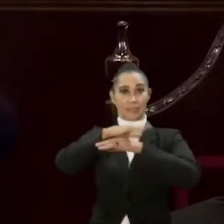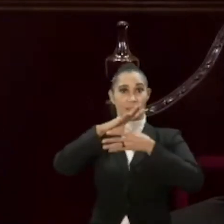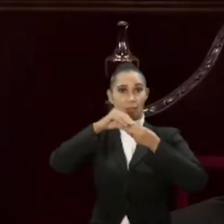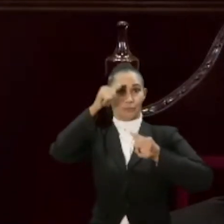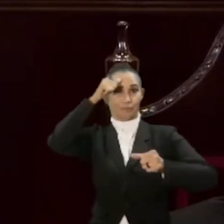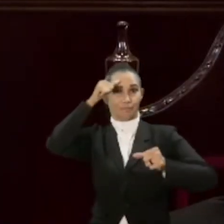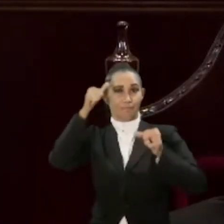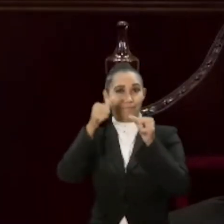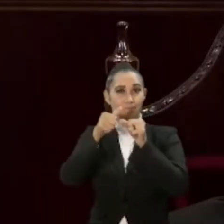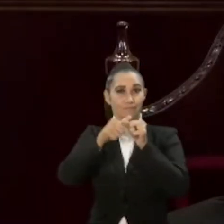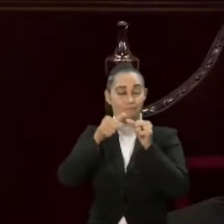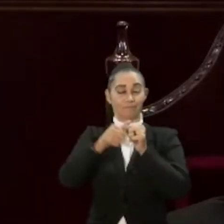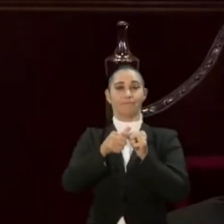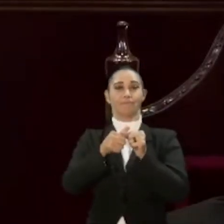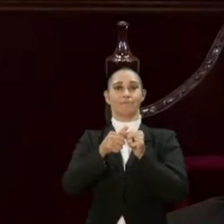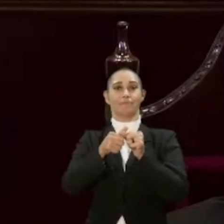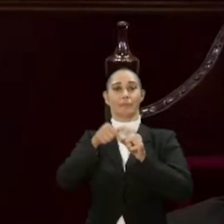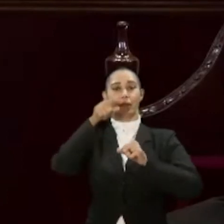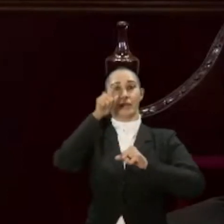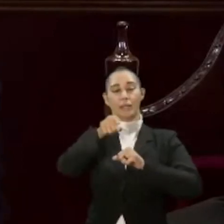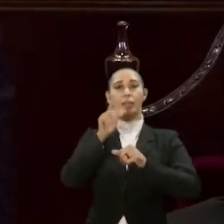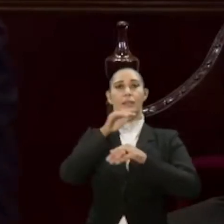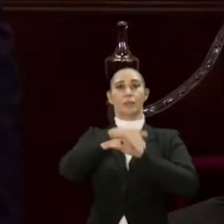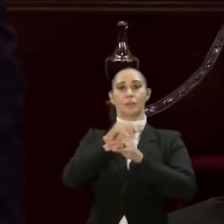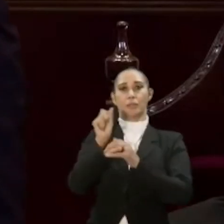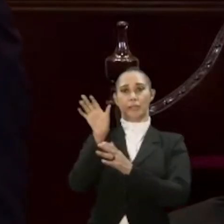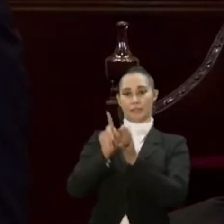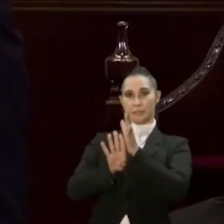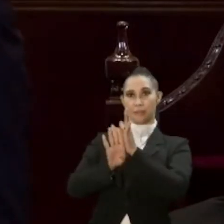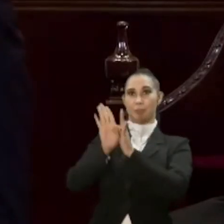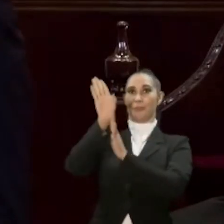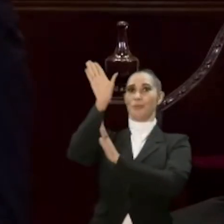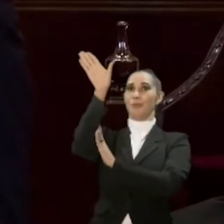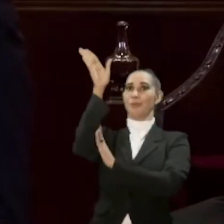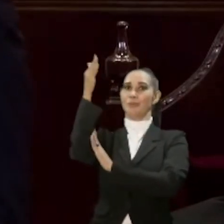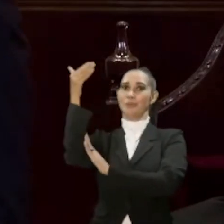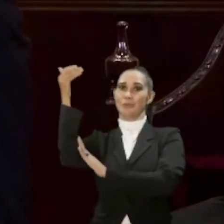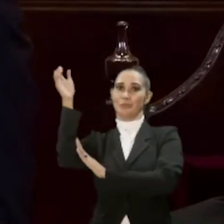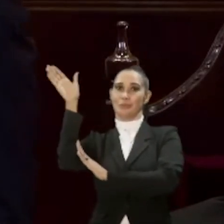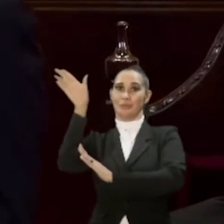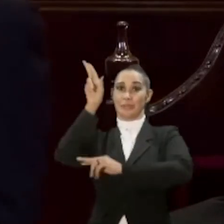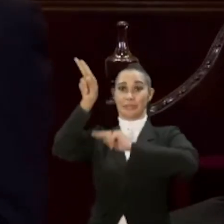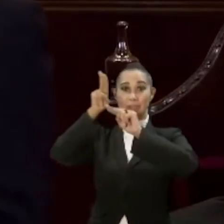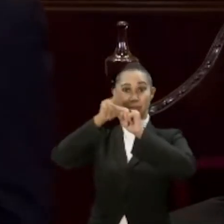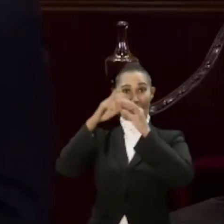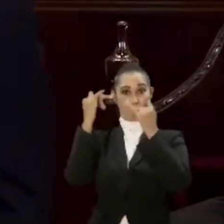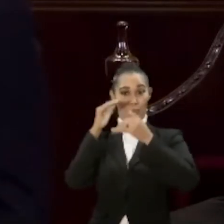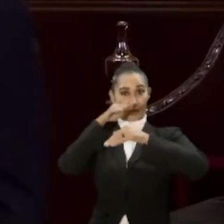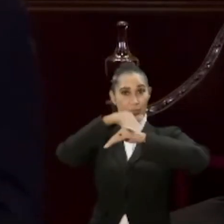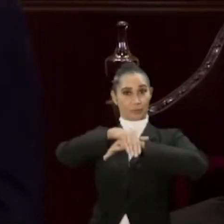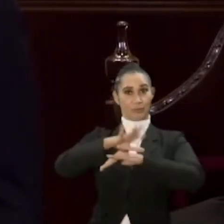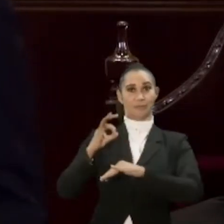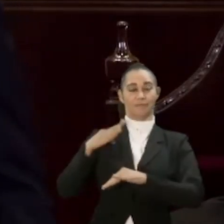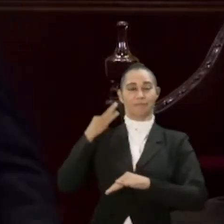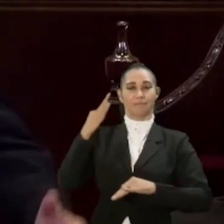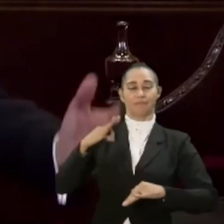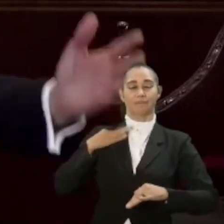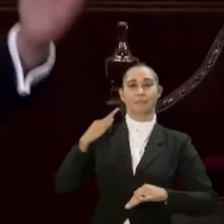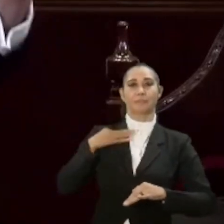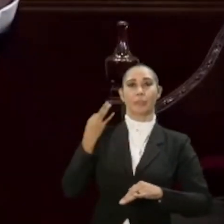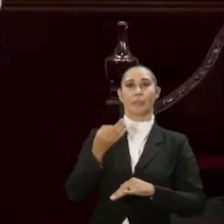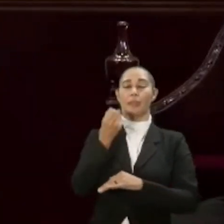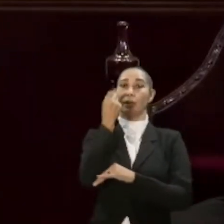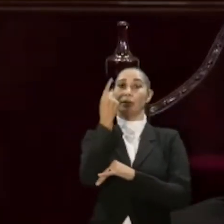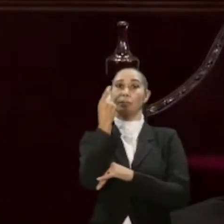histórica, heroica, en la que se izó la bandera nacional. Esta noche de febrero, a